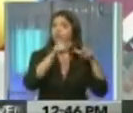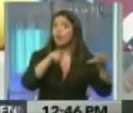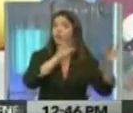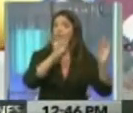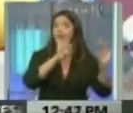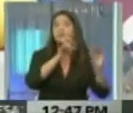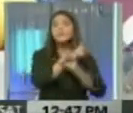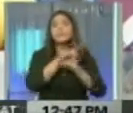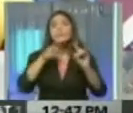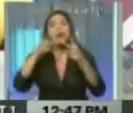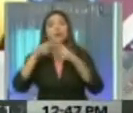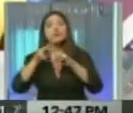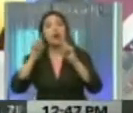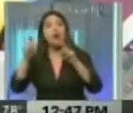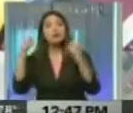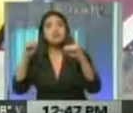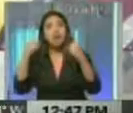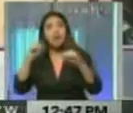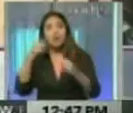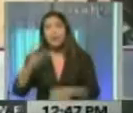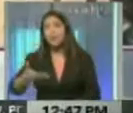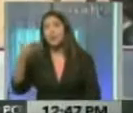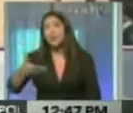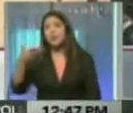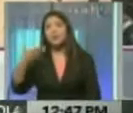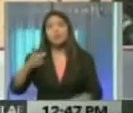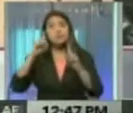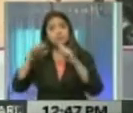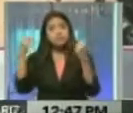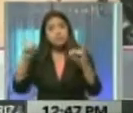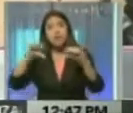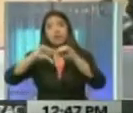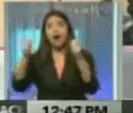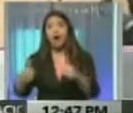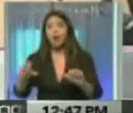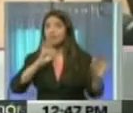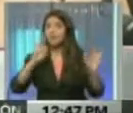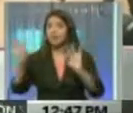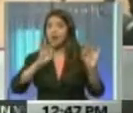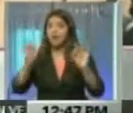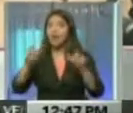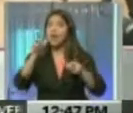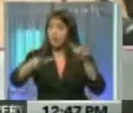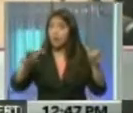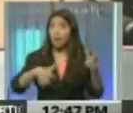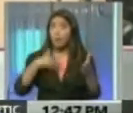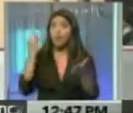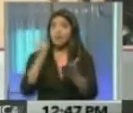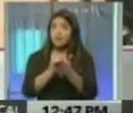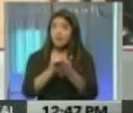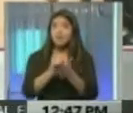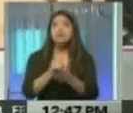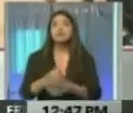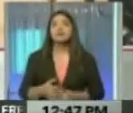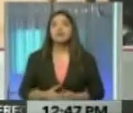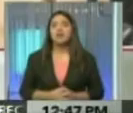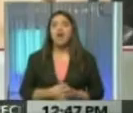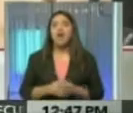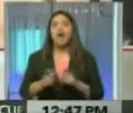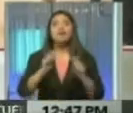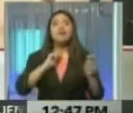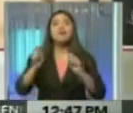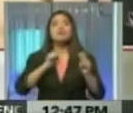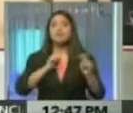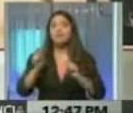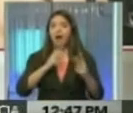tenemos talleres, un eje académico importantísimo para la formación de las artes escénicas. La gente se puede inscribir en la página web, la página es